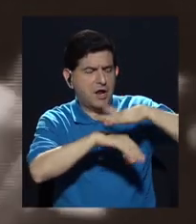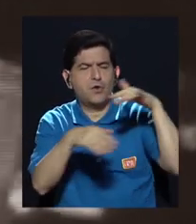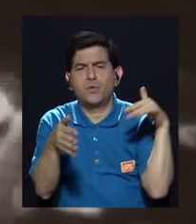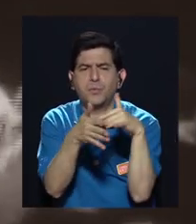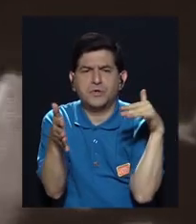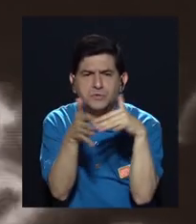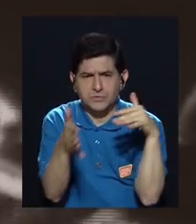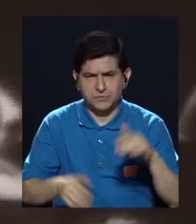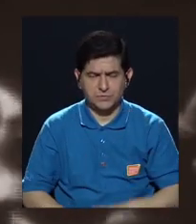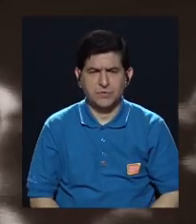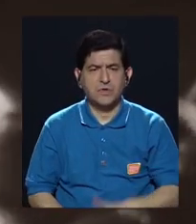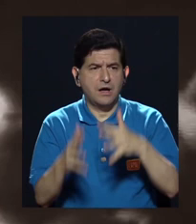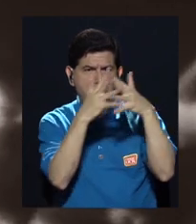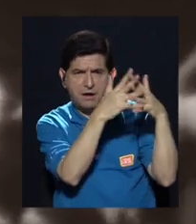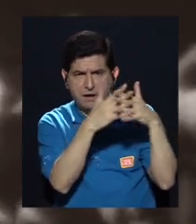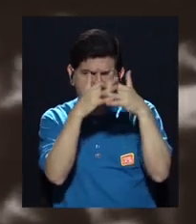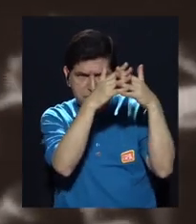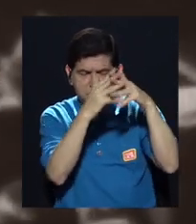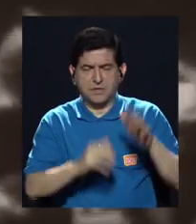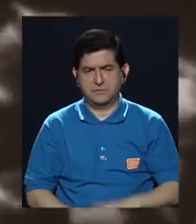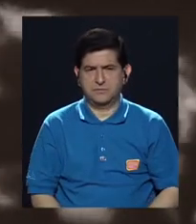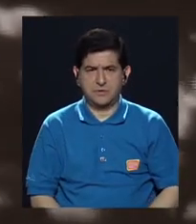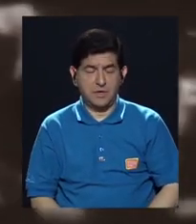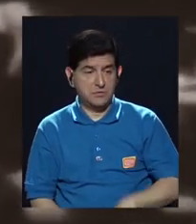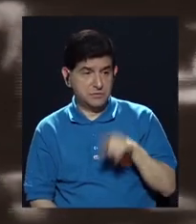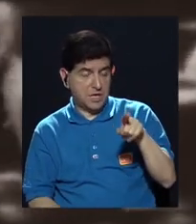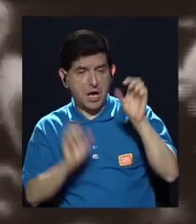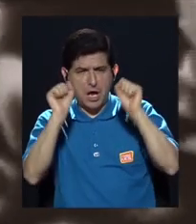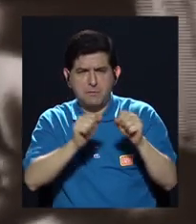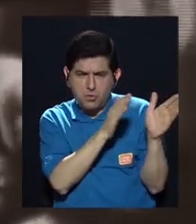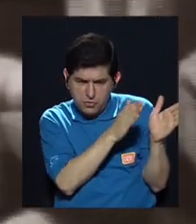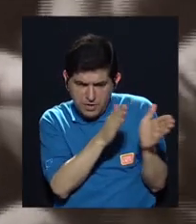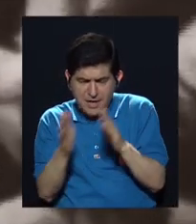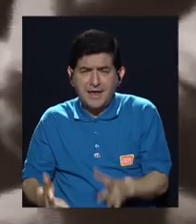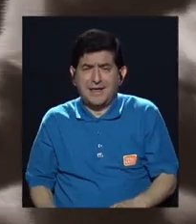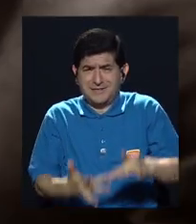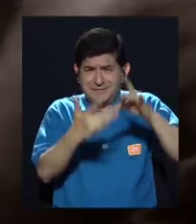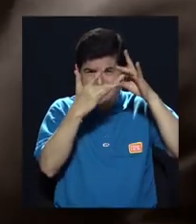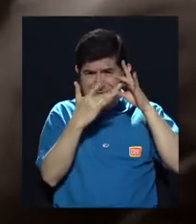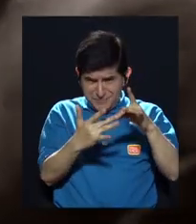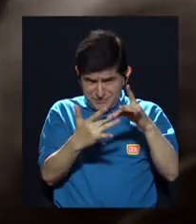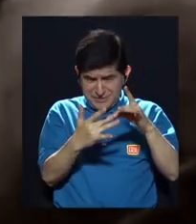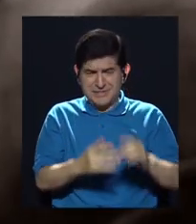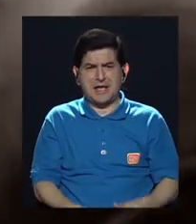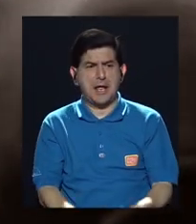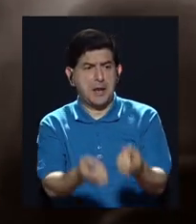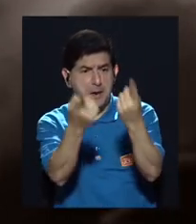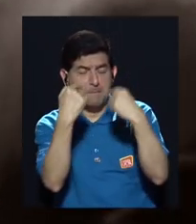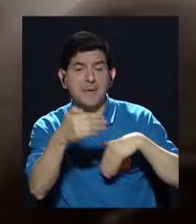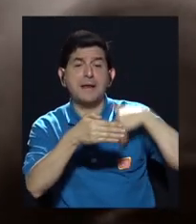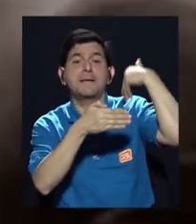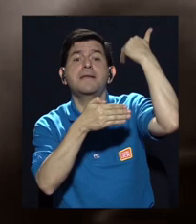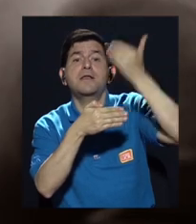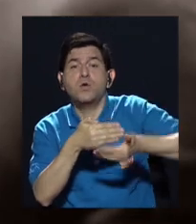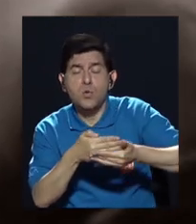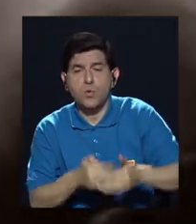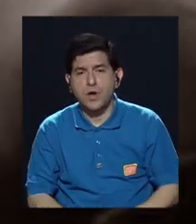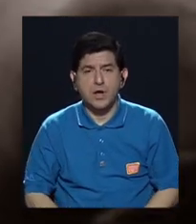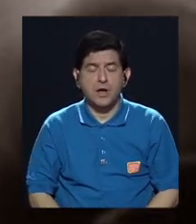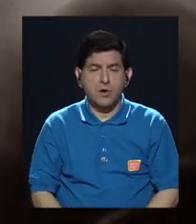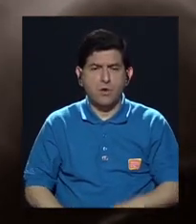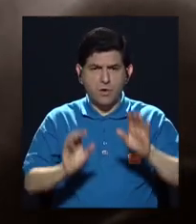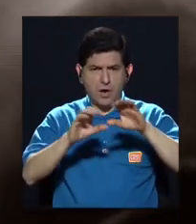lo mandó a estudiar a los Estados Unidos para que se formara, sobre todo para que viniera de regreso